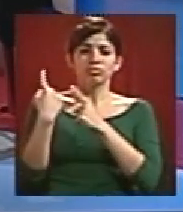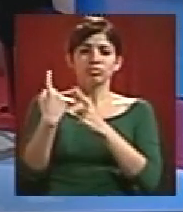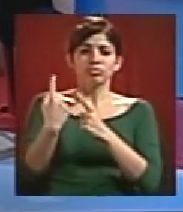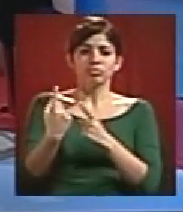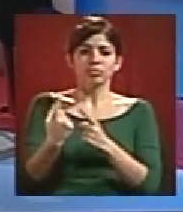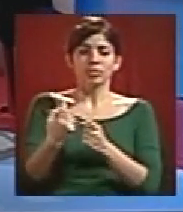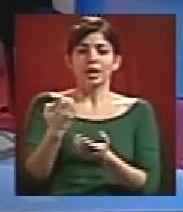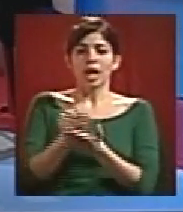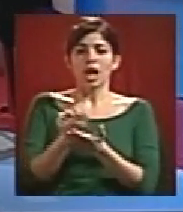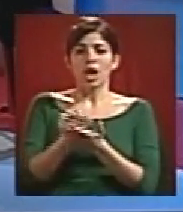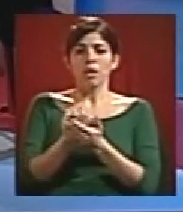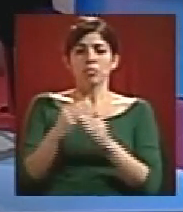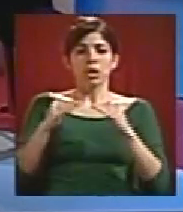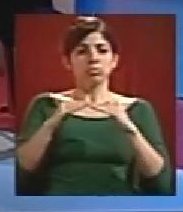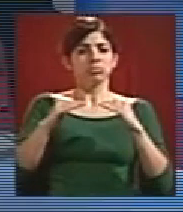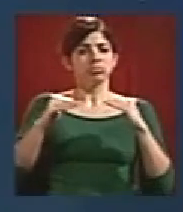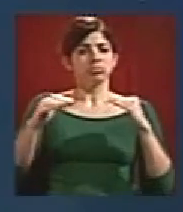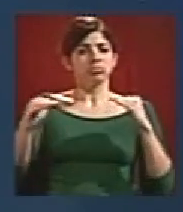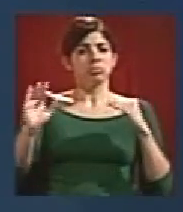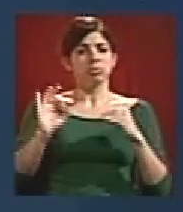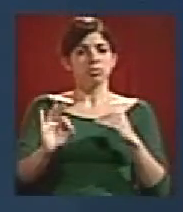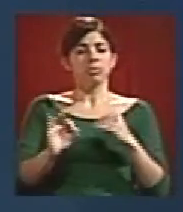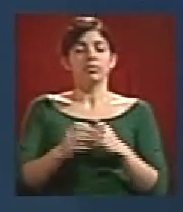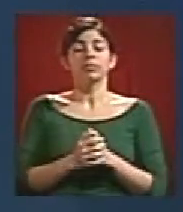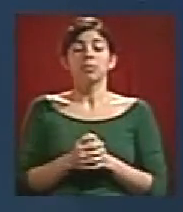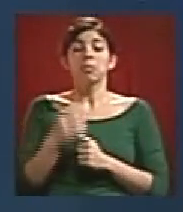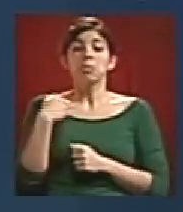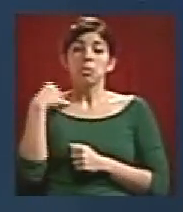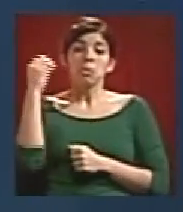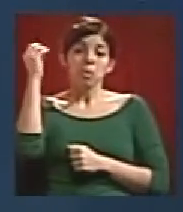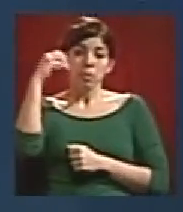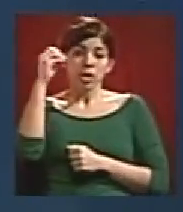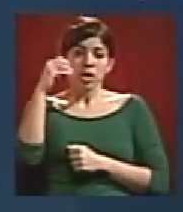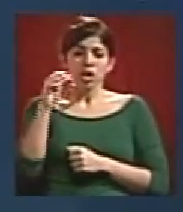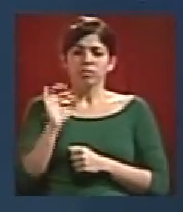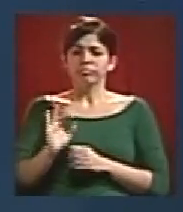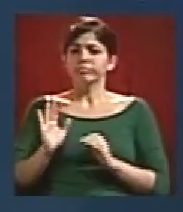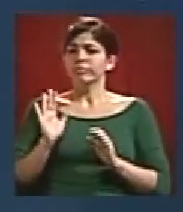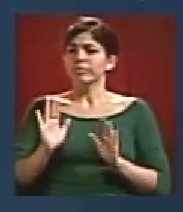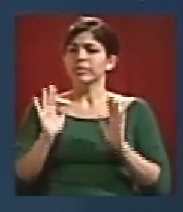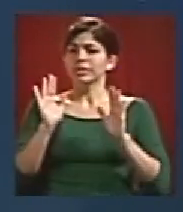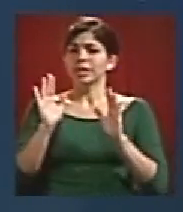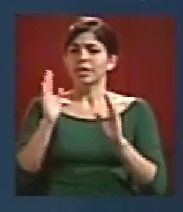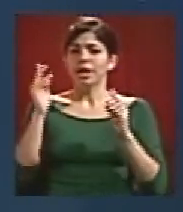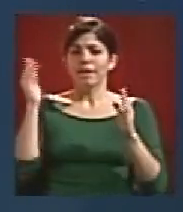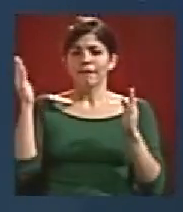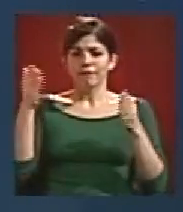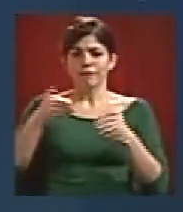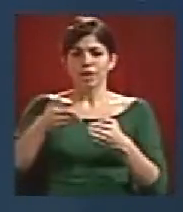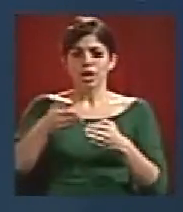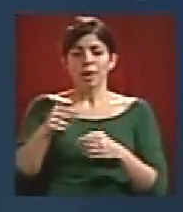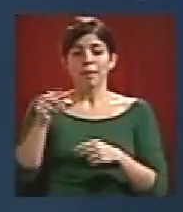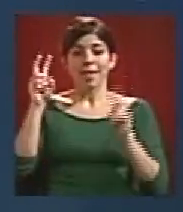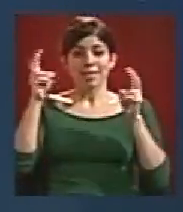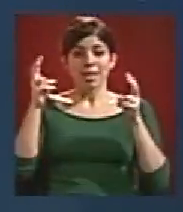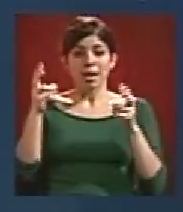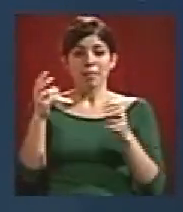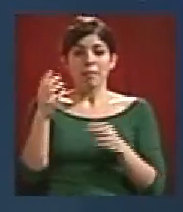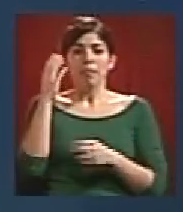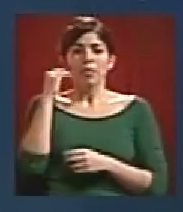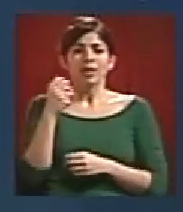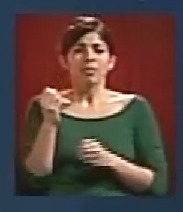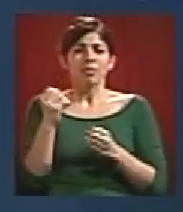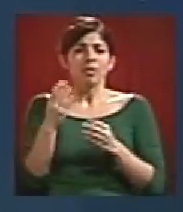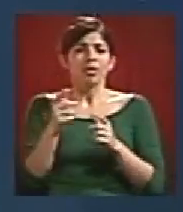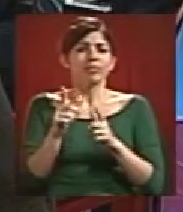economía estabilizada. Y entonces me parece que ese es un enfoque muy adecuado al tema, tanto porque estamos un